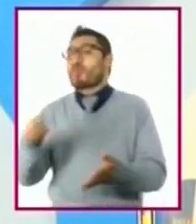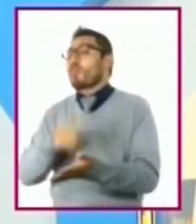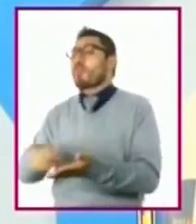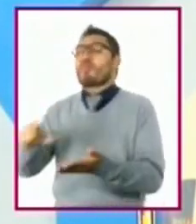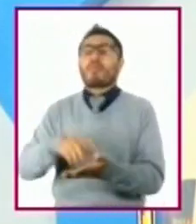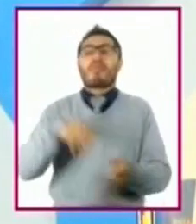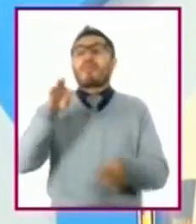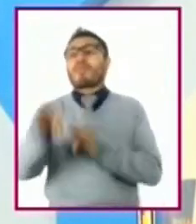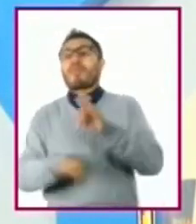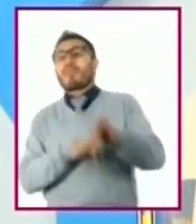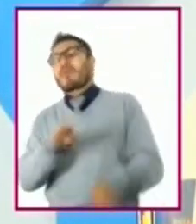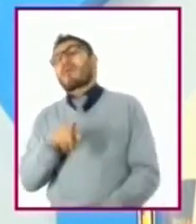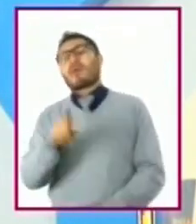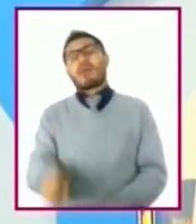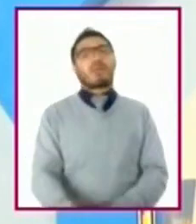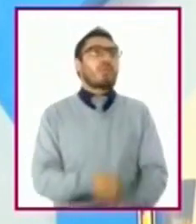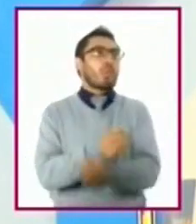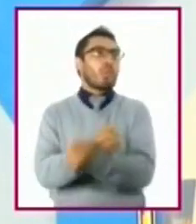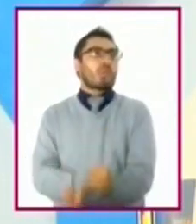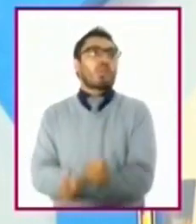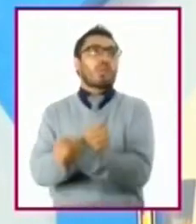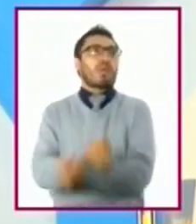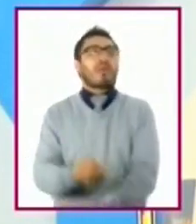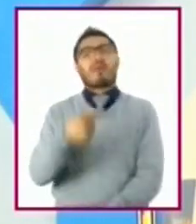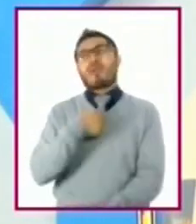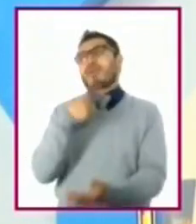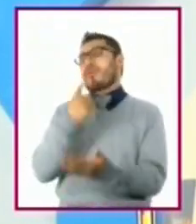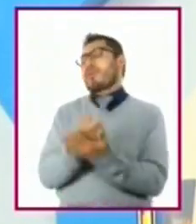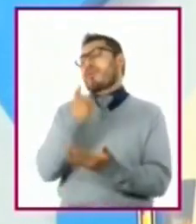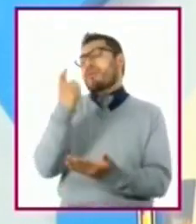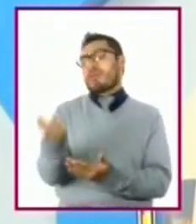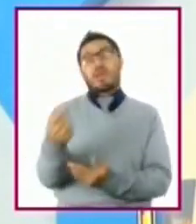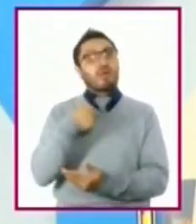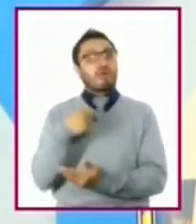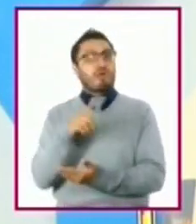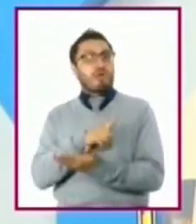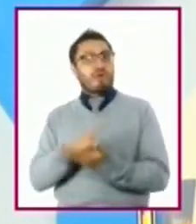como una propiedad de quien pagaba o adquiría los derechos sobre ellas.